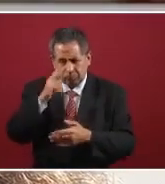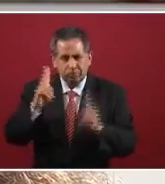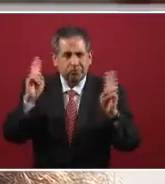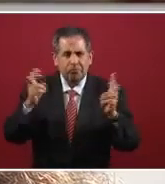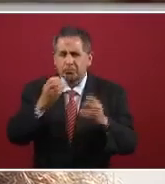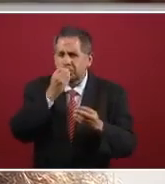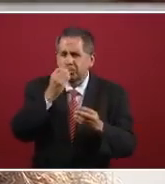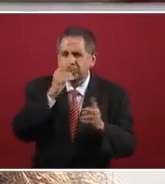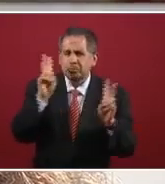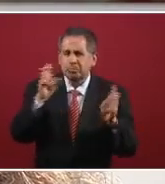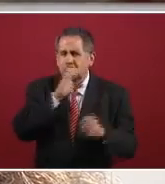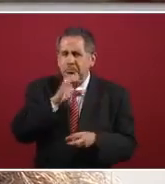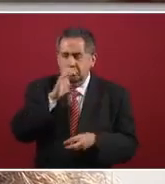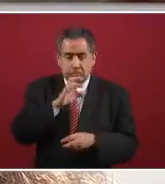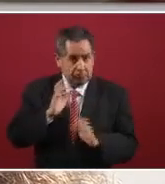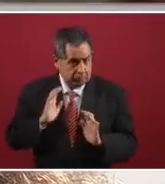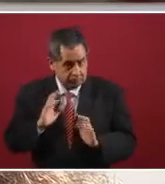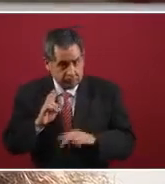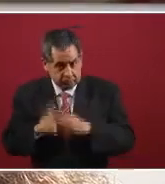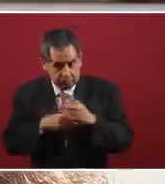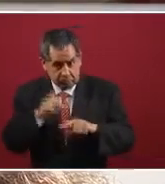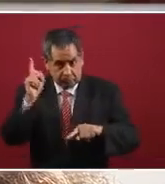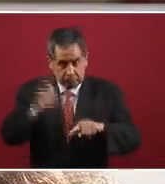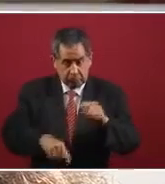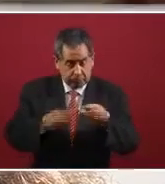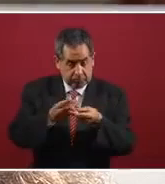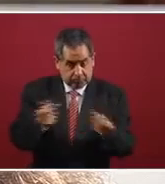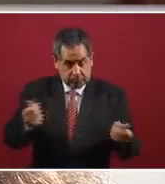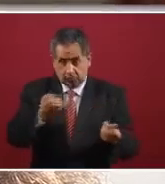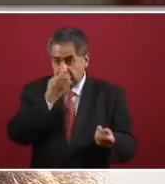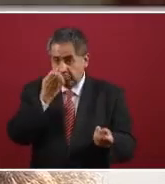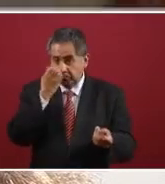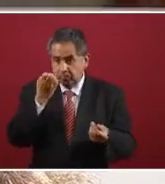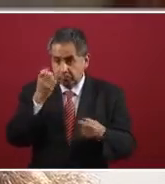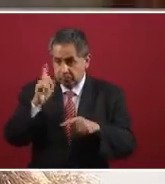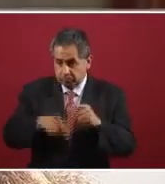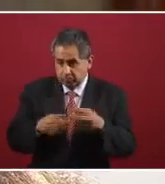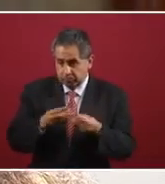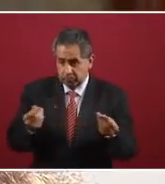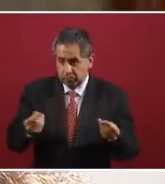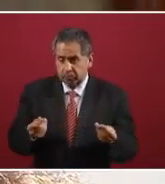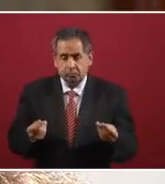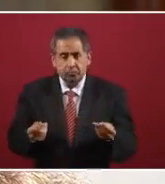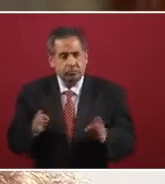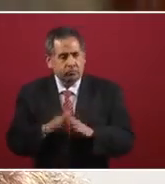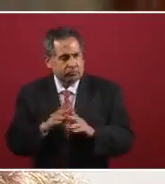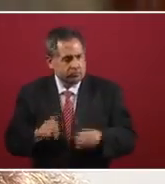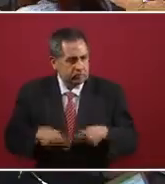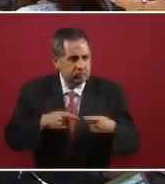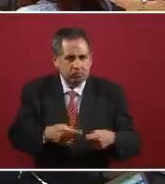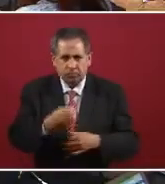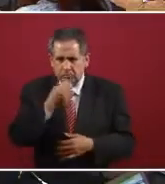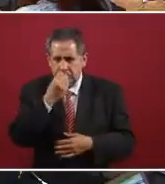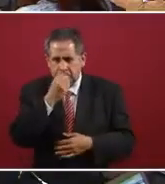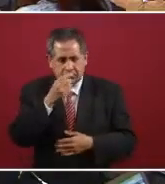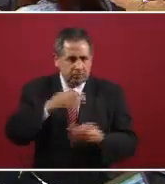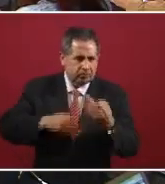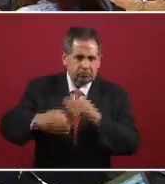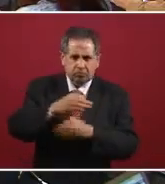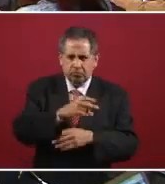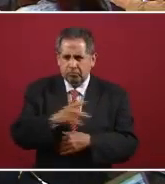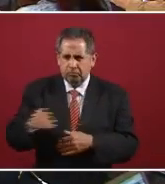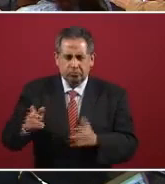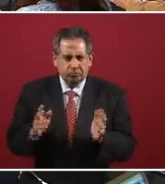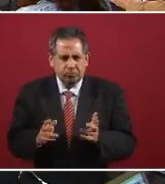comida caliente? ¿Efectivamente van a desaparecer los comedores en las escuelas con el fin precisamente de garantizar la comida a todos? Continúa. Y no